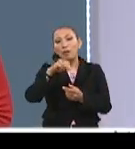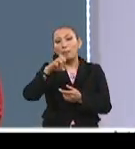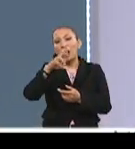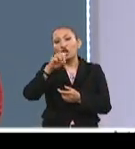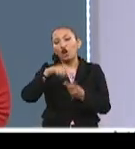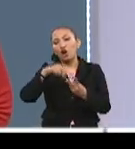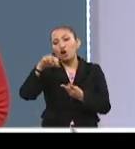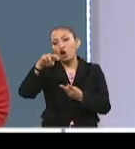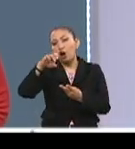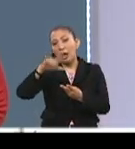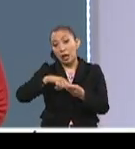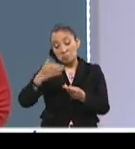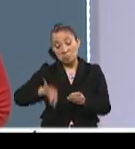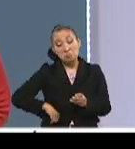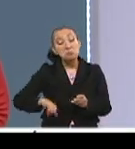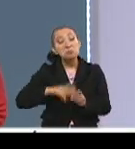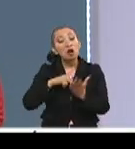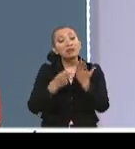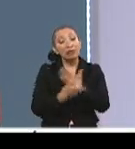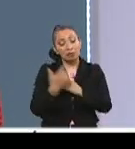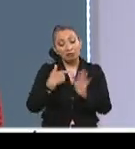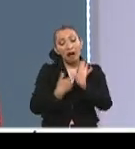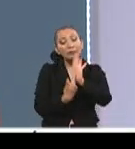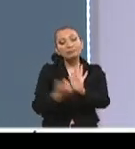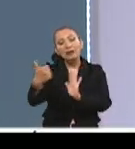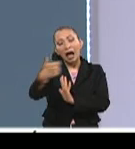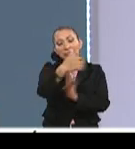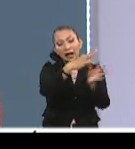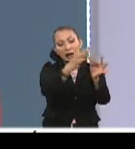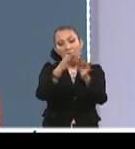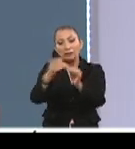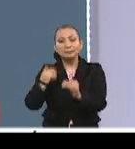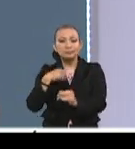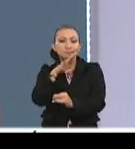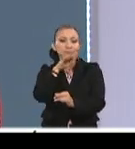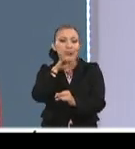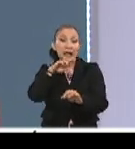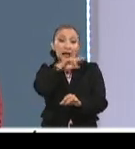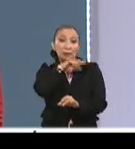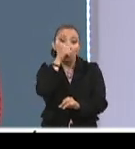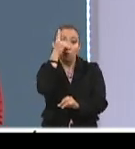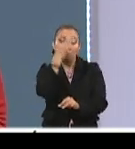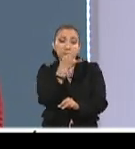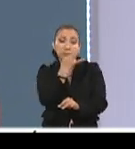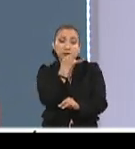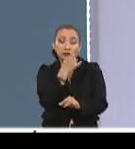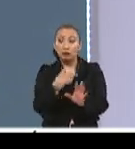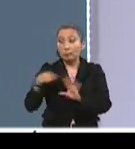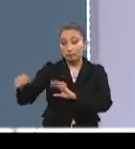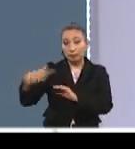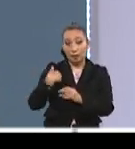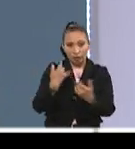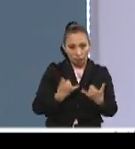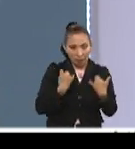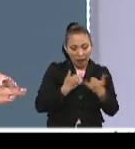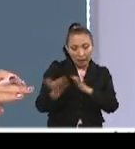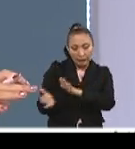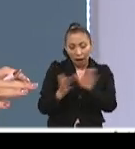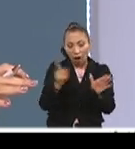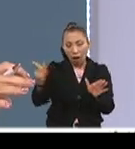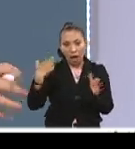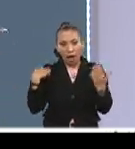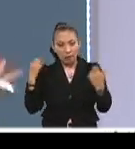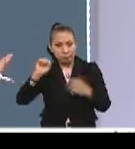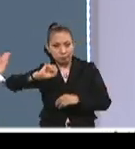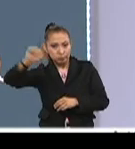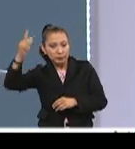con interesantísimos proyectos que ya nos han presentado en su pitch de un minuto. Nuestros emprendedores, nuestros mentores,